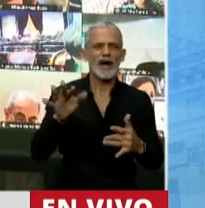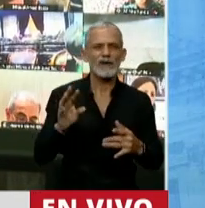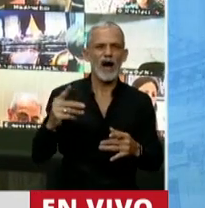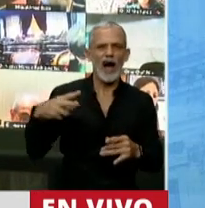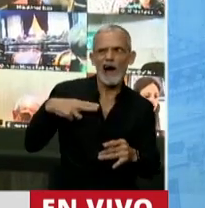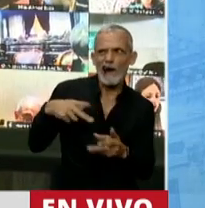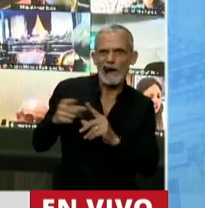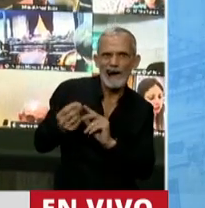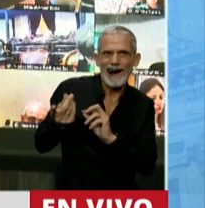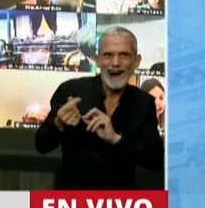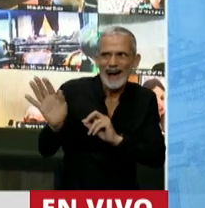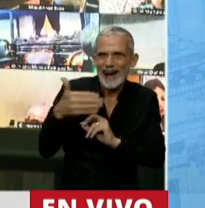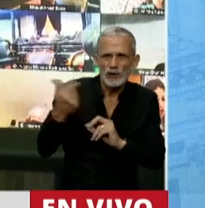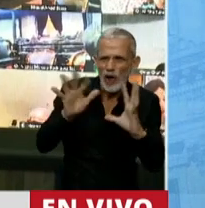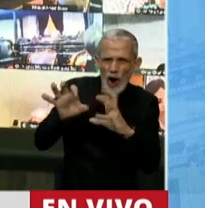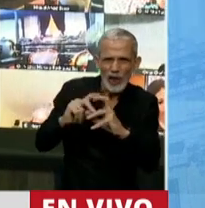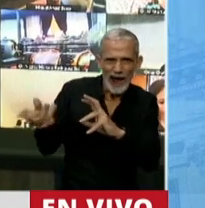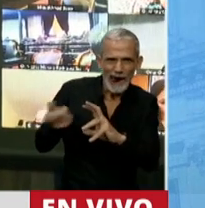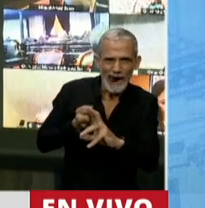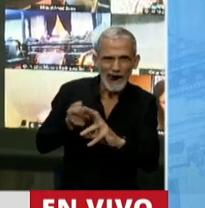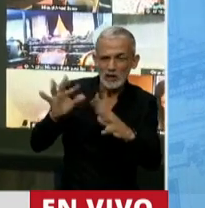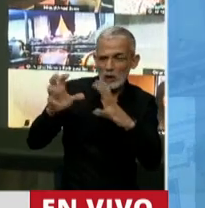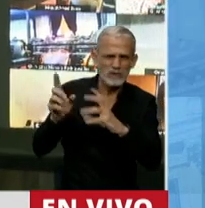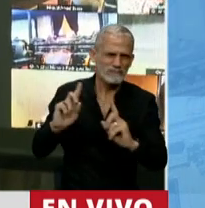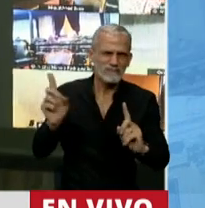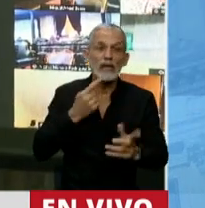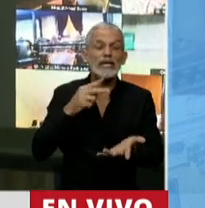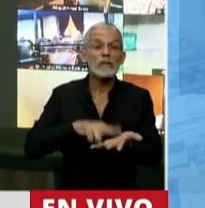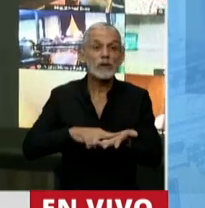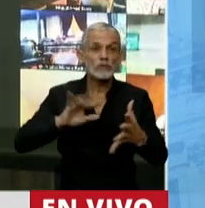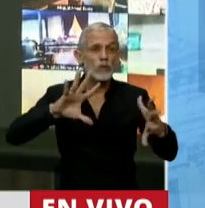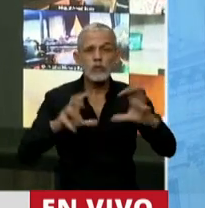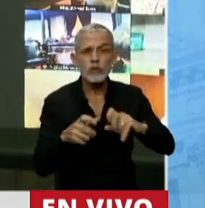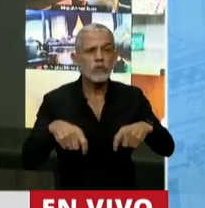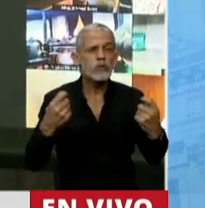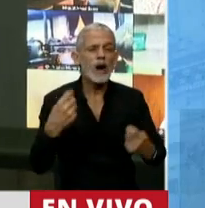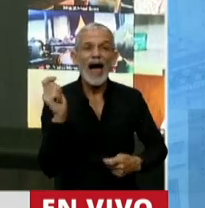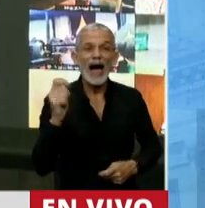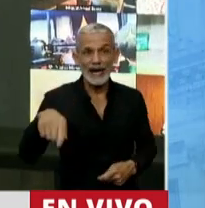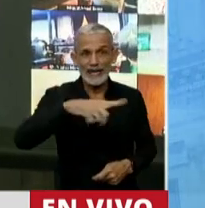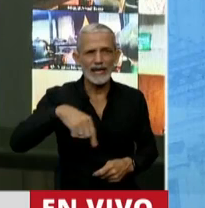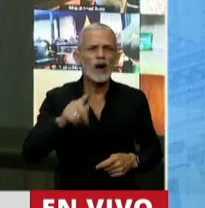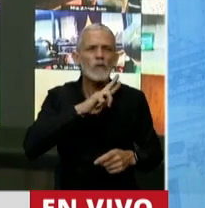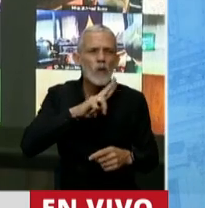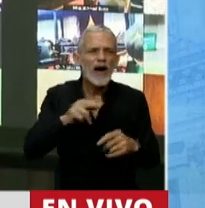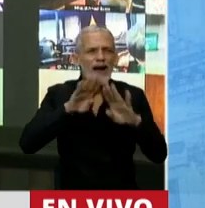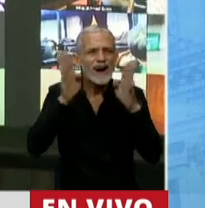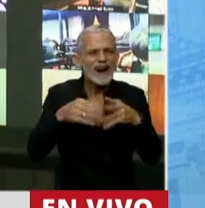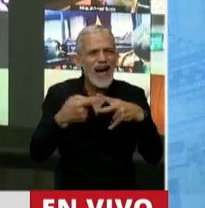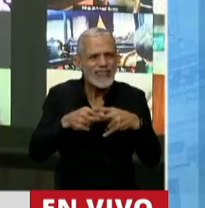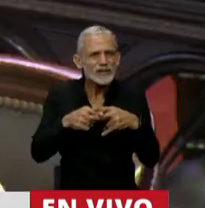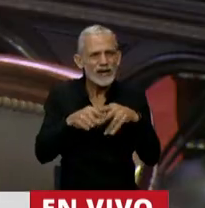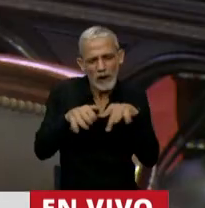rico chupasangre que todo el mundo odia. Este impuesto va a afectar a esa tallerista que